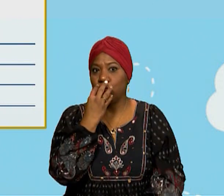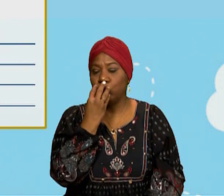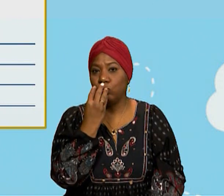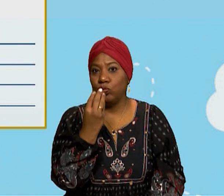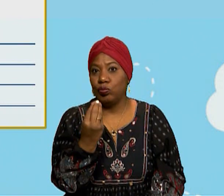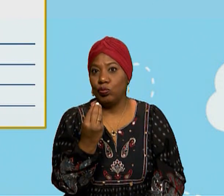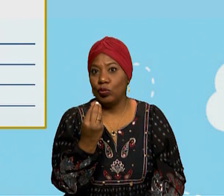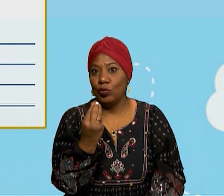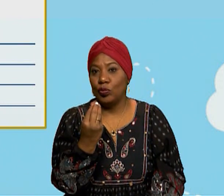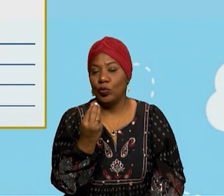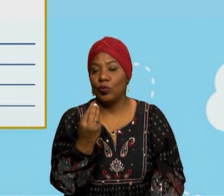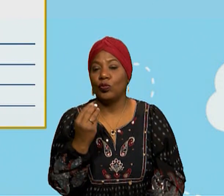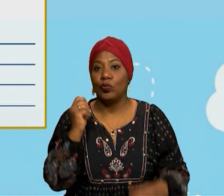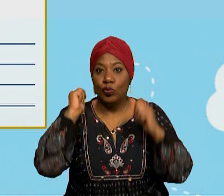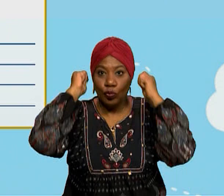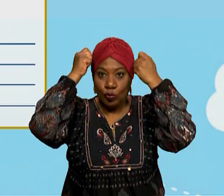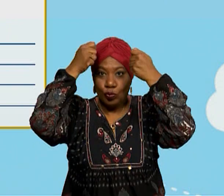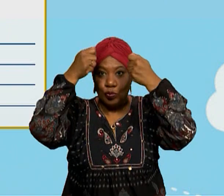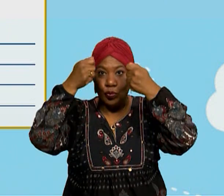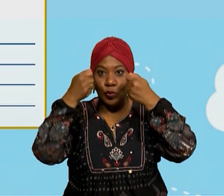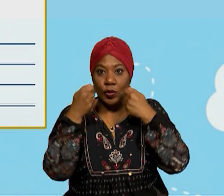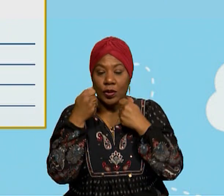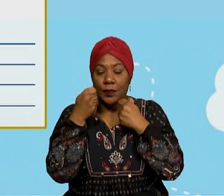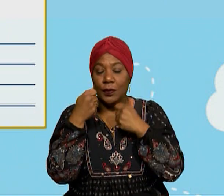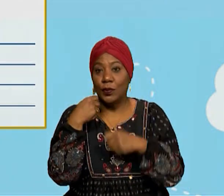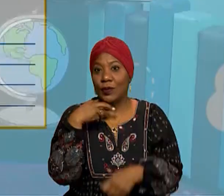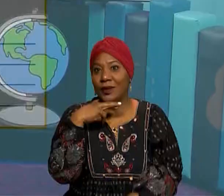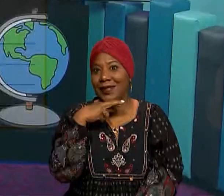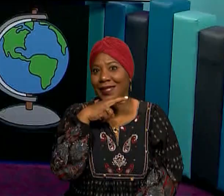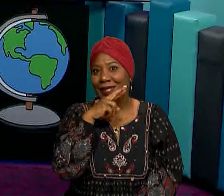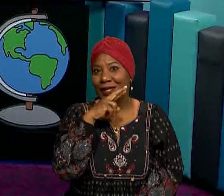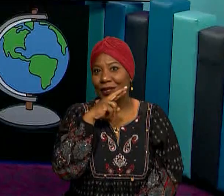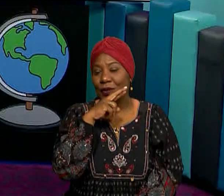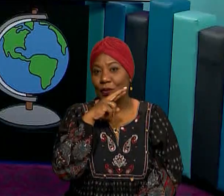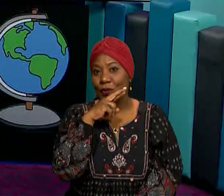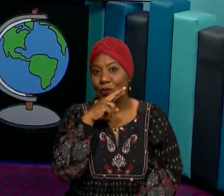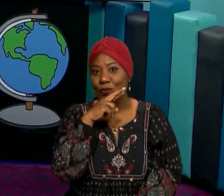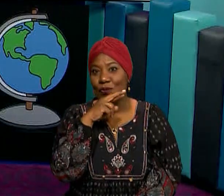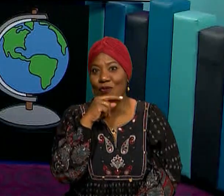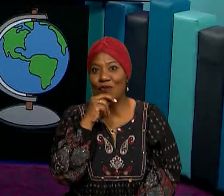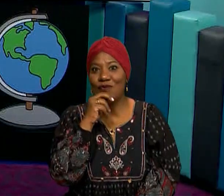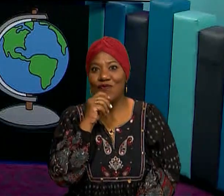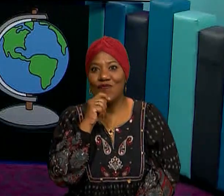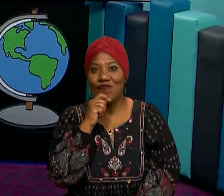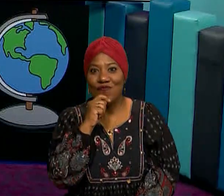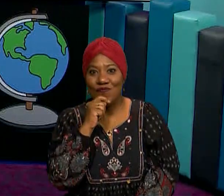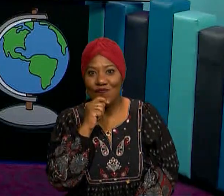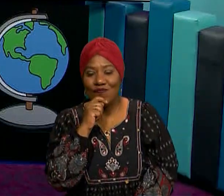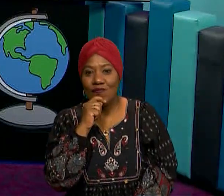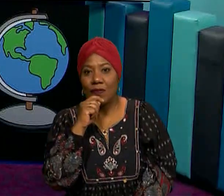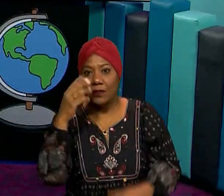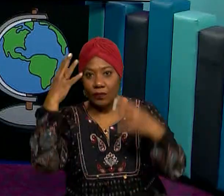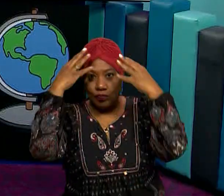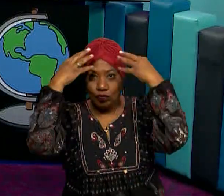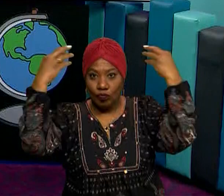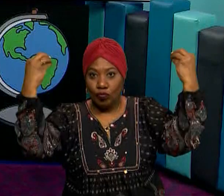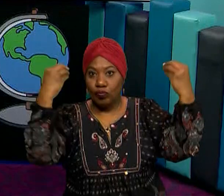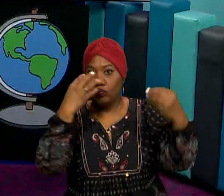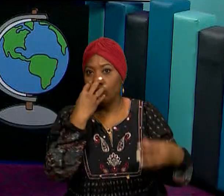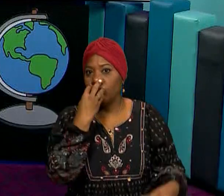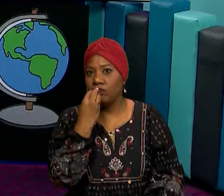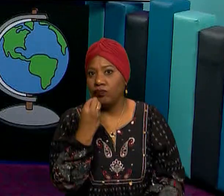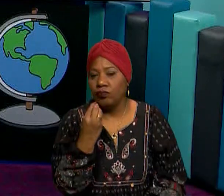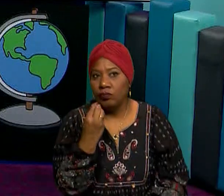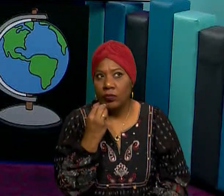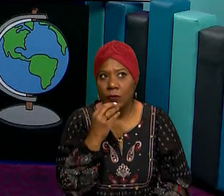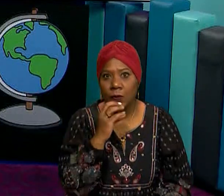un árbol, pero atrás del árbol, ¿quién está? El lobo feroz. ¿Verdad? Vino el lobo feroz.